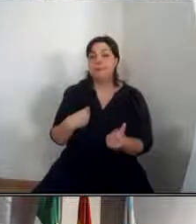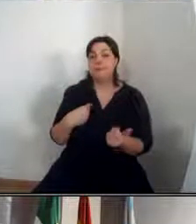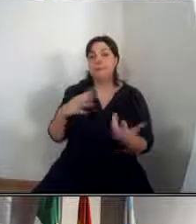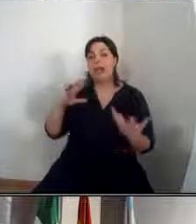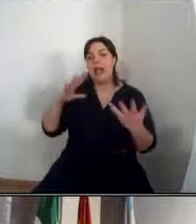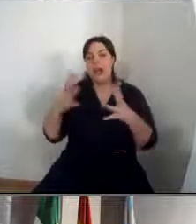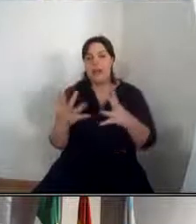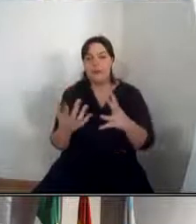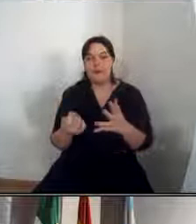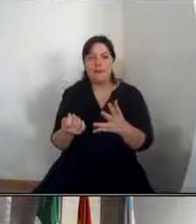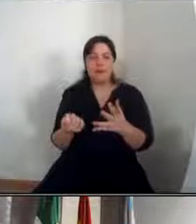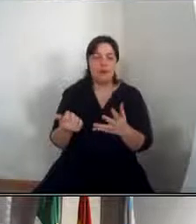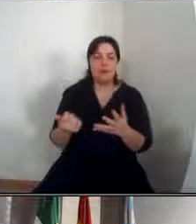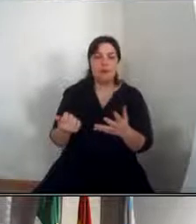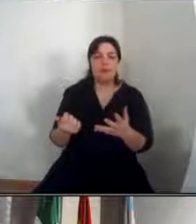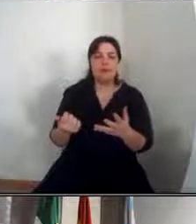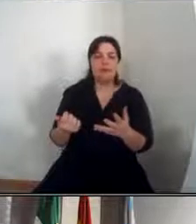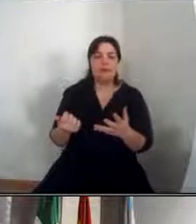y han ido cambiando